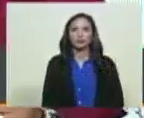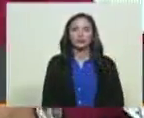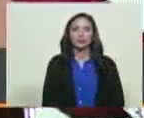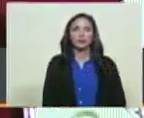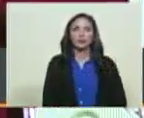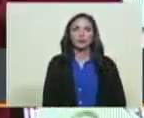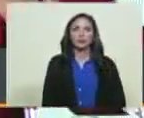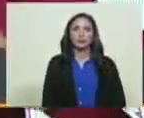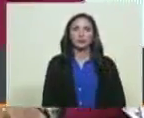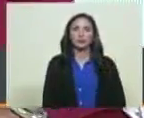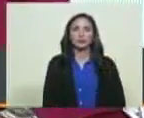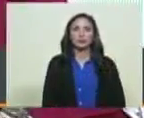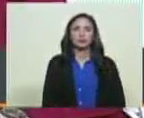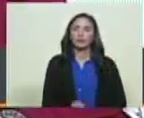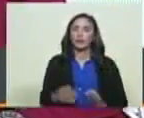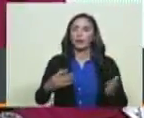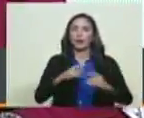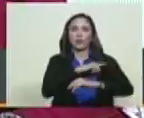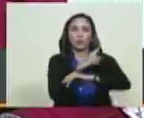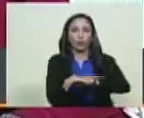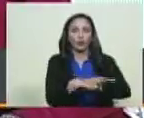para darle fuerza